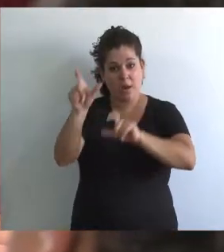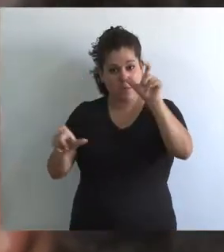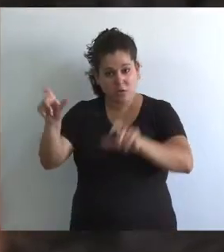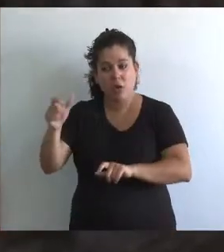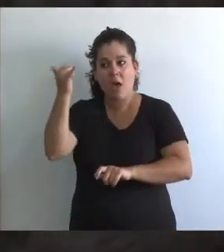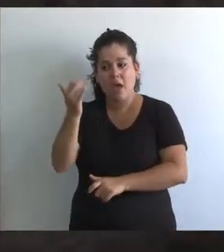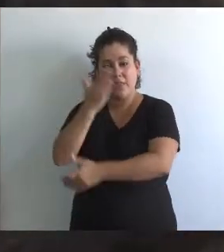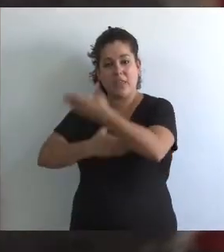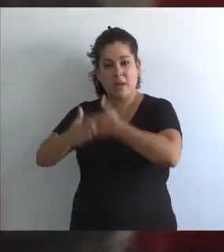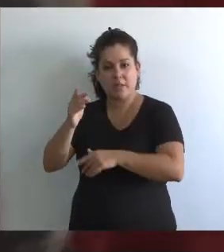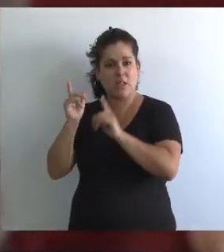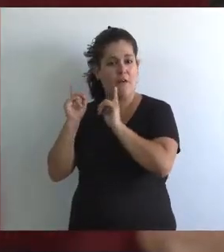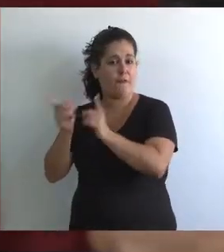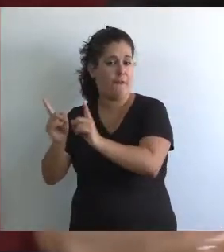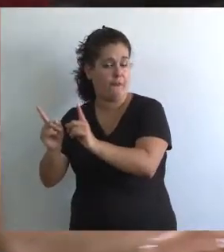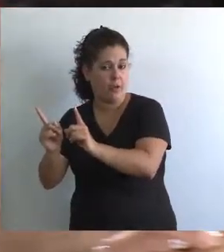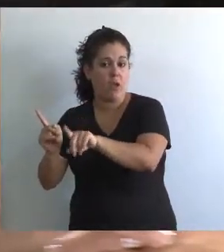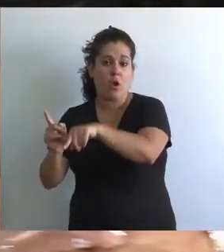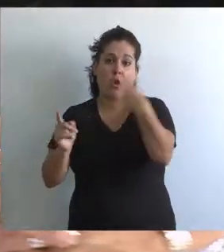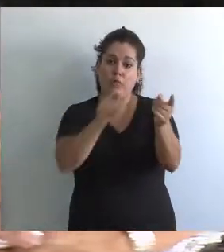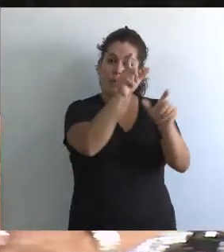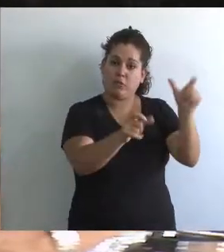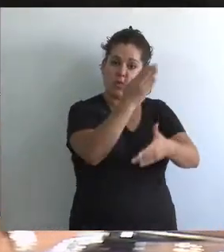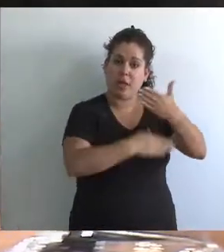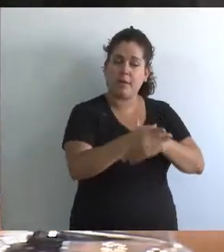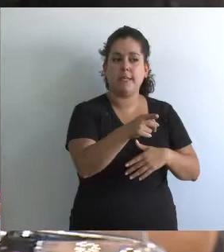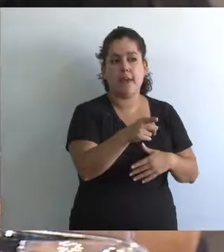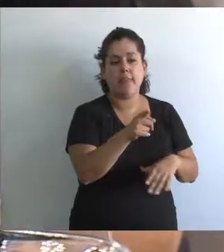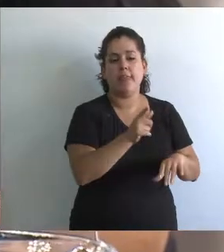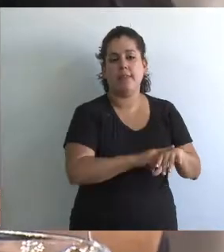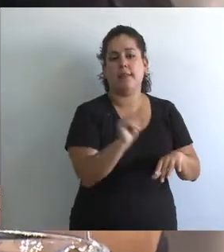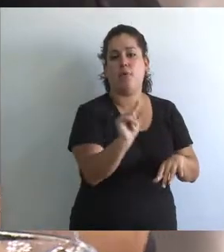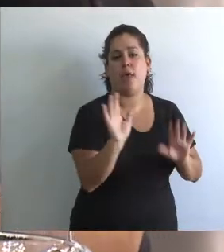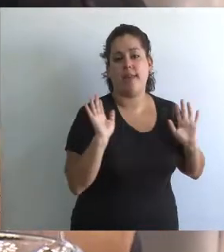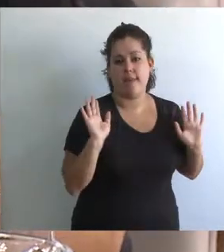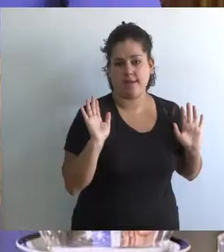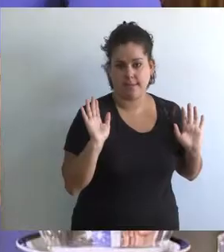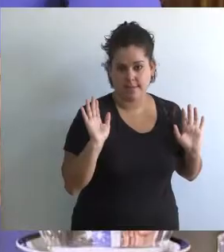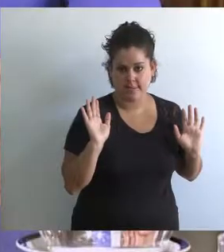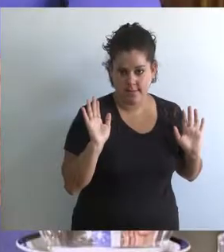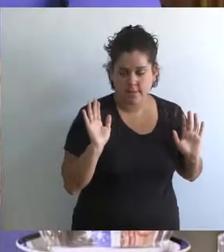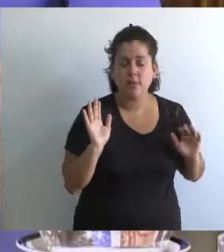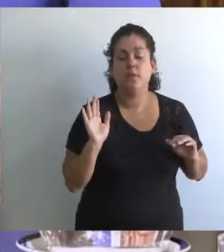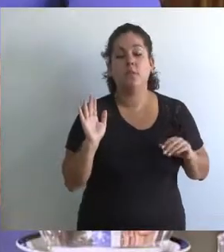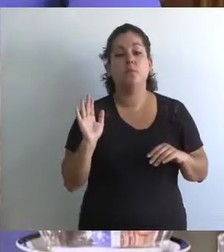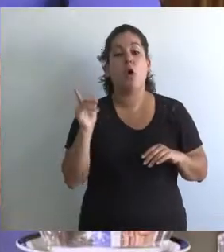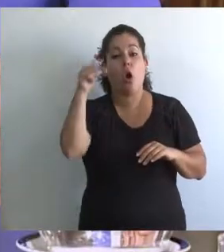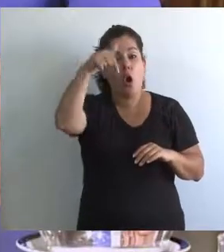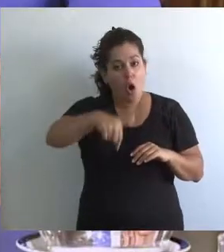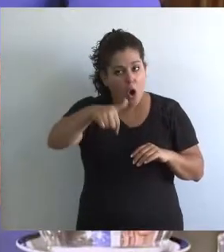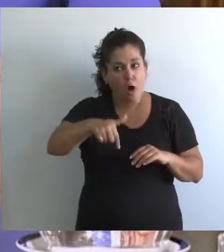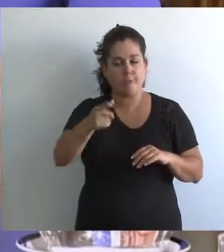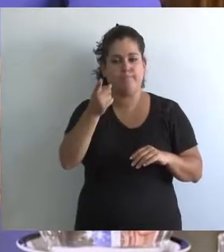personas que padecen discapacidades permanentes y hay personas que padecen discapacidades